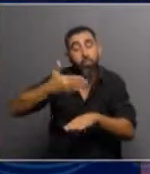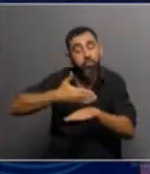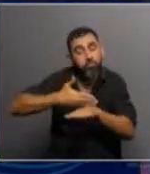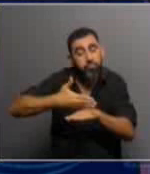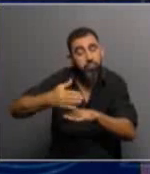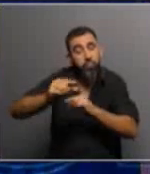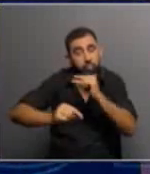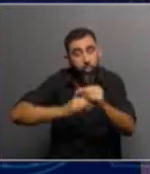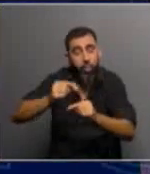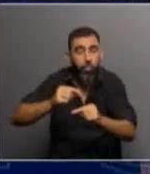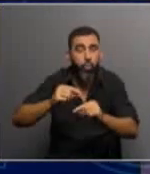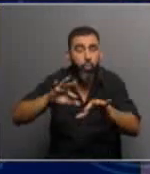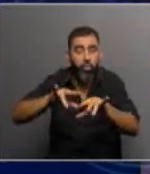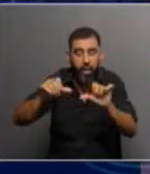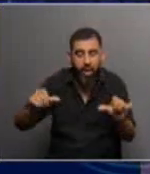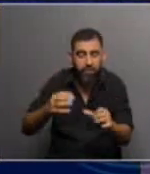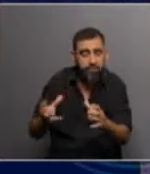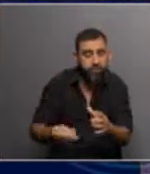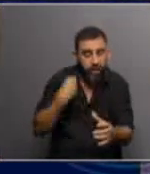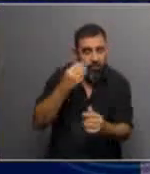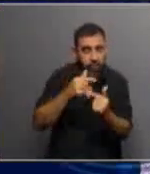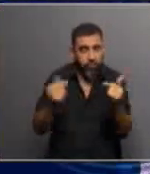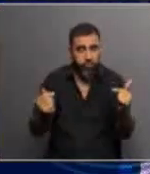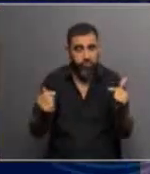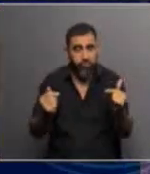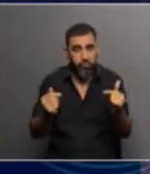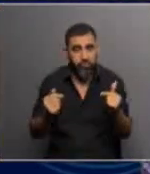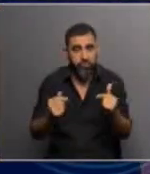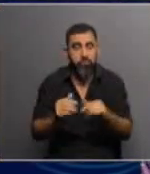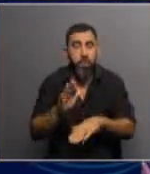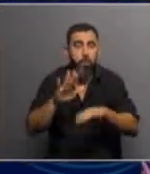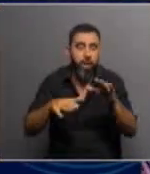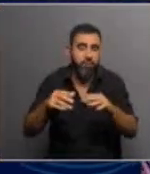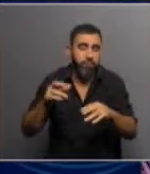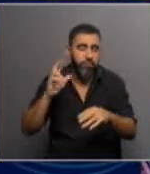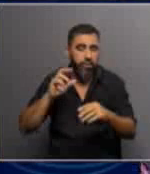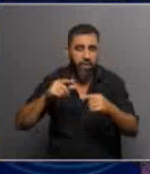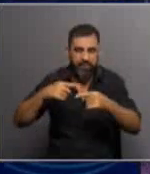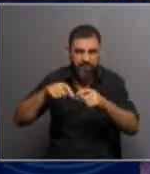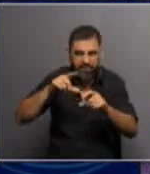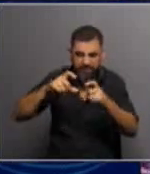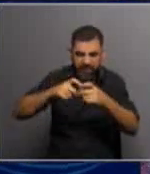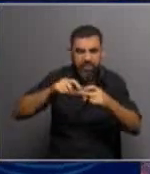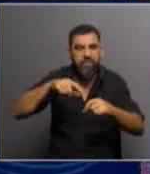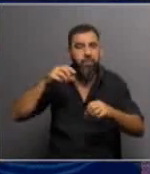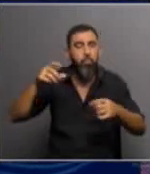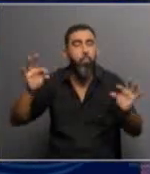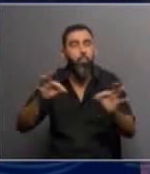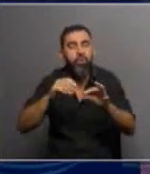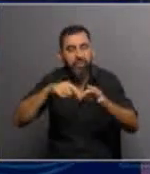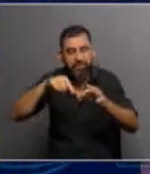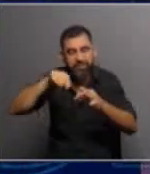empezar a digitalizar para rescatar todo ese material fonográfico sobre todo porque eran cintas de carrete abierto magnéticas que nos bueno